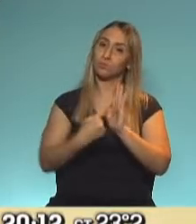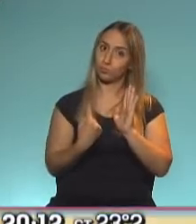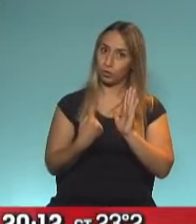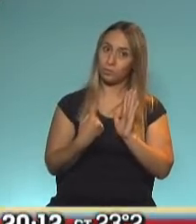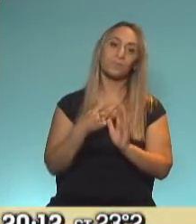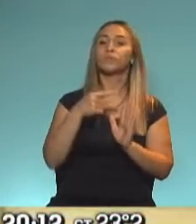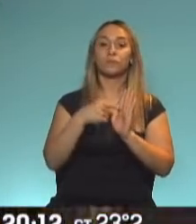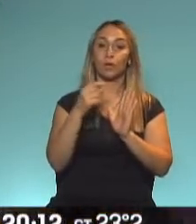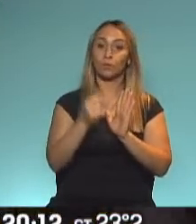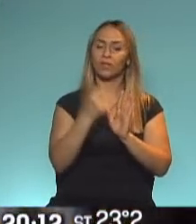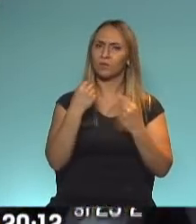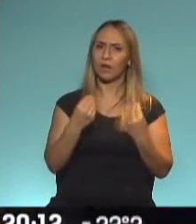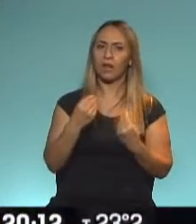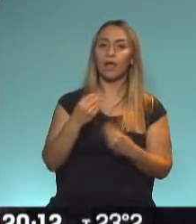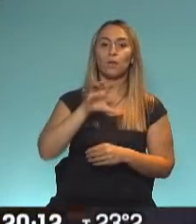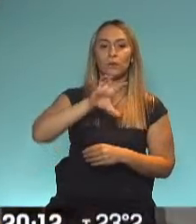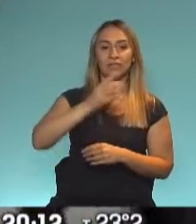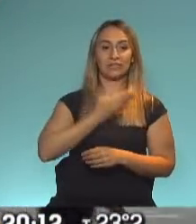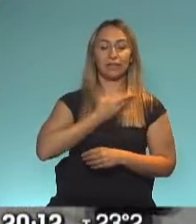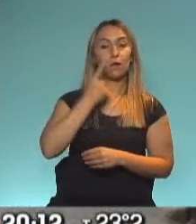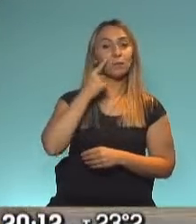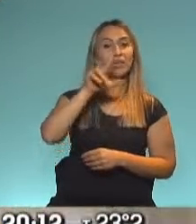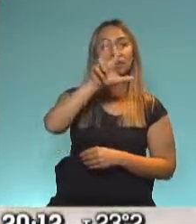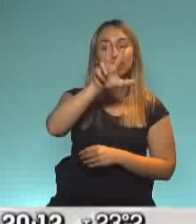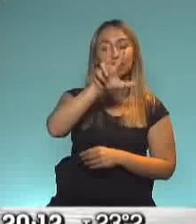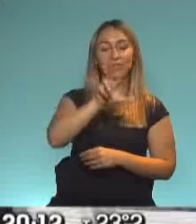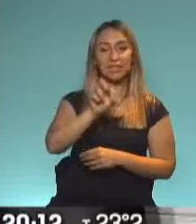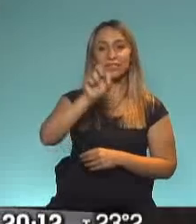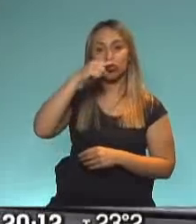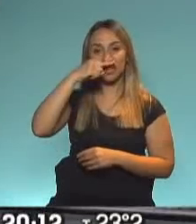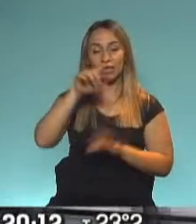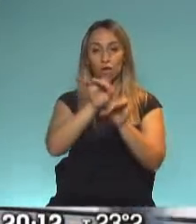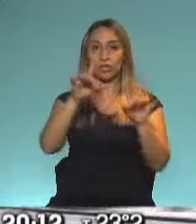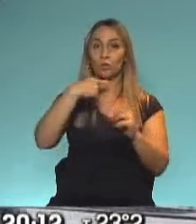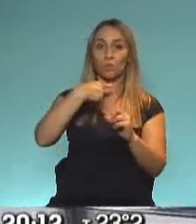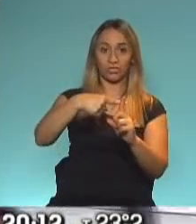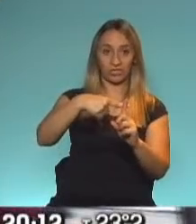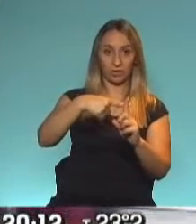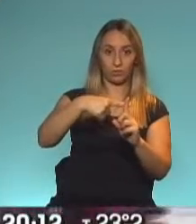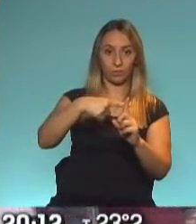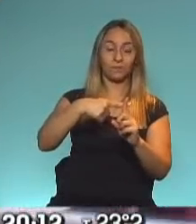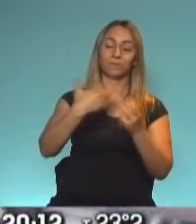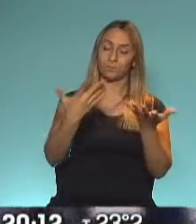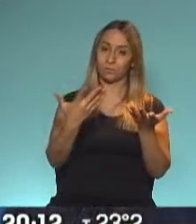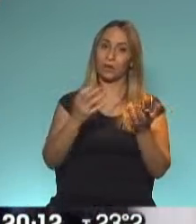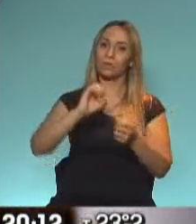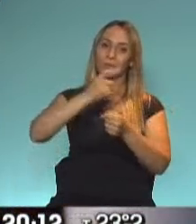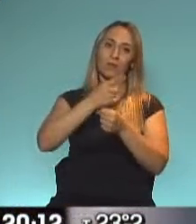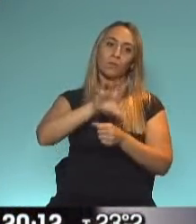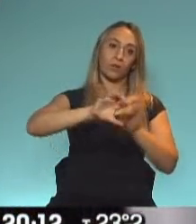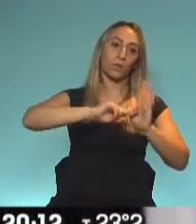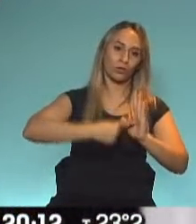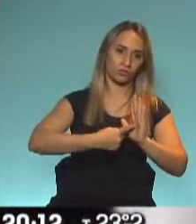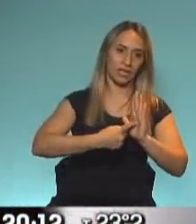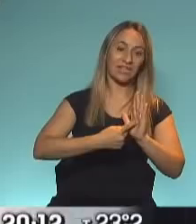dato importante. En el medio, Santa Fe registra 1.307 casos positivos. Arrancamos diciendo primero provincia de